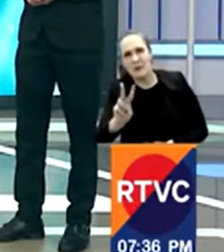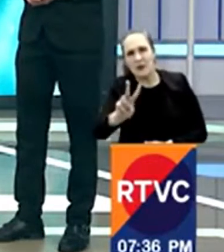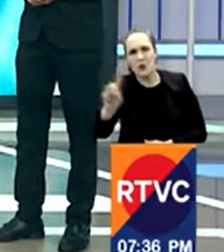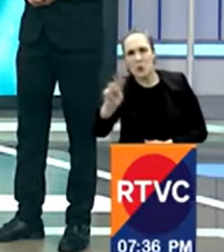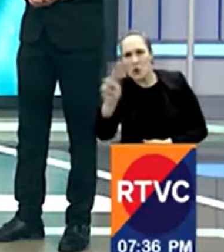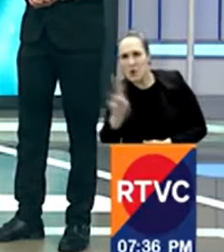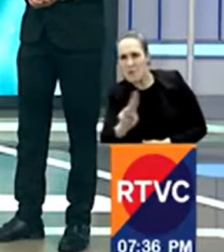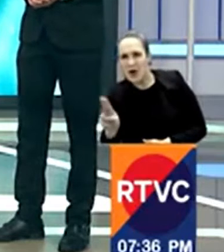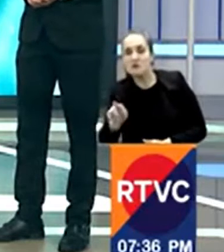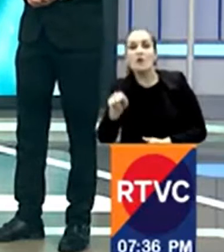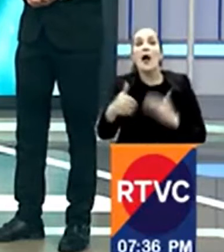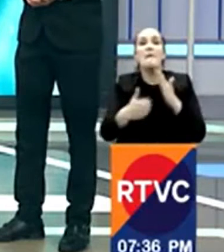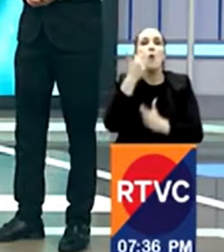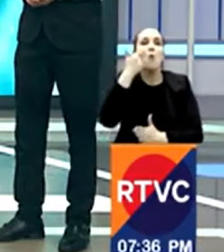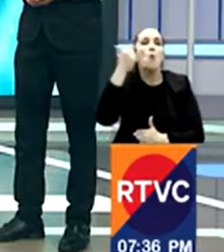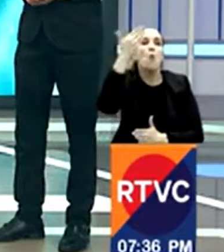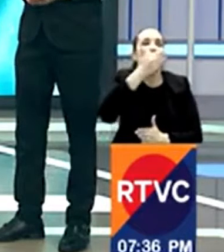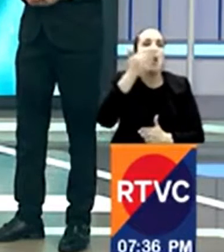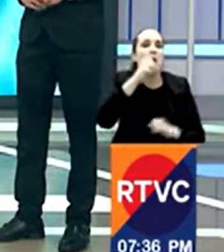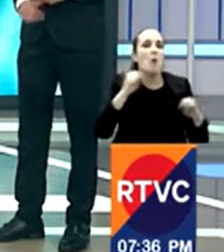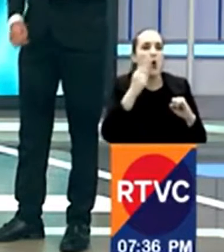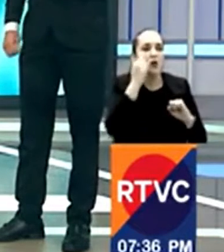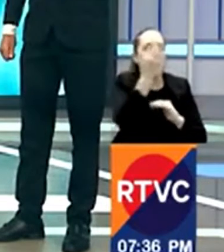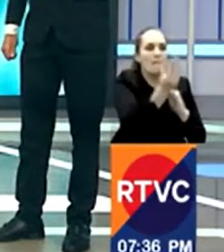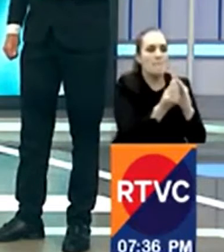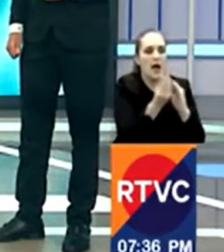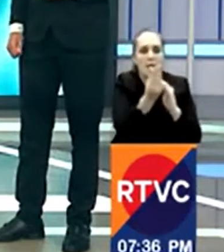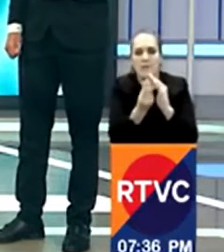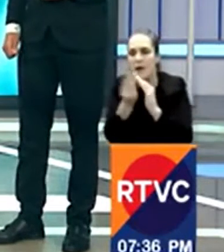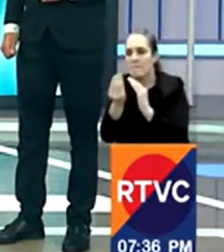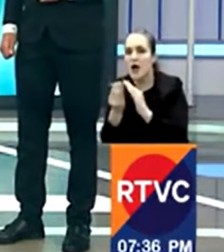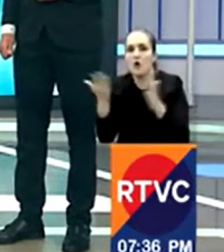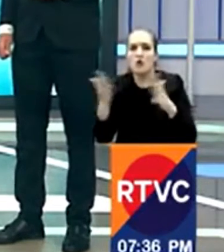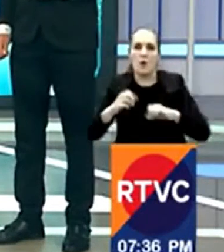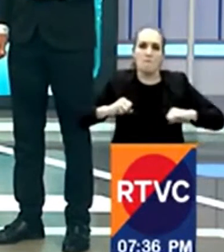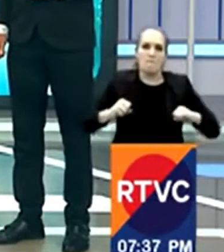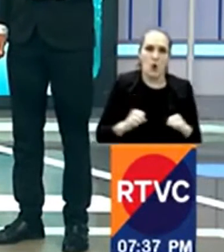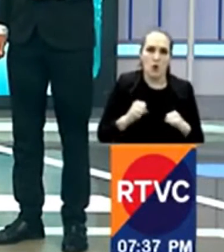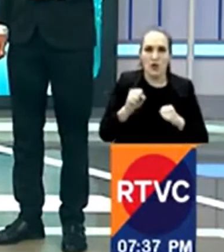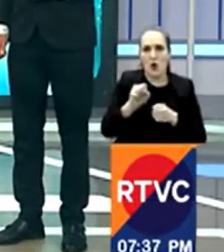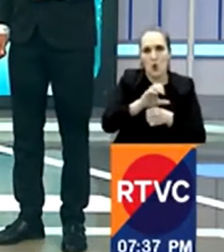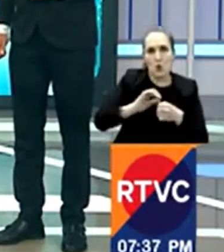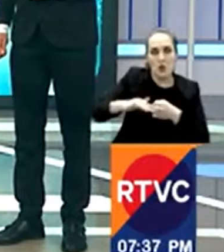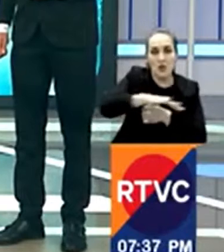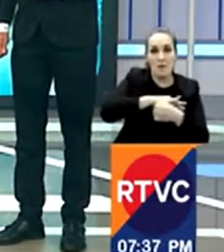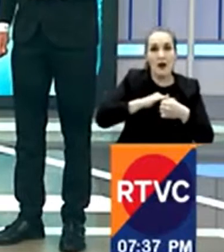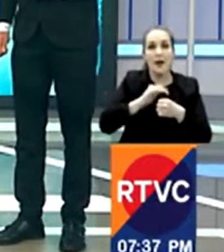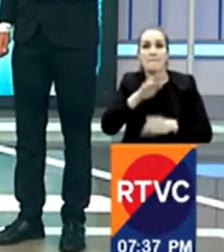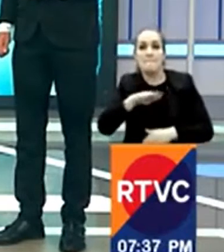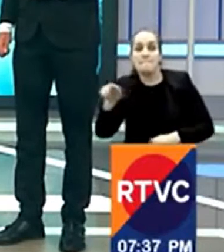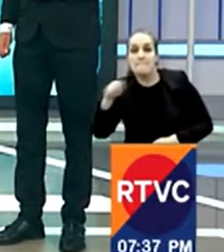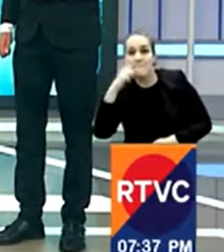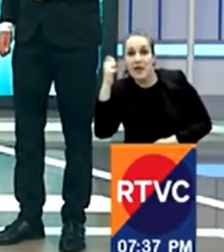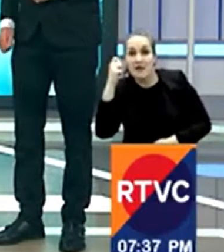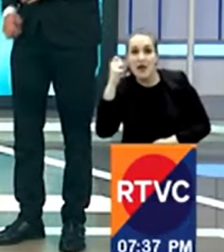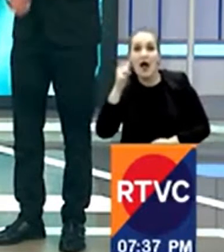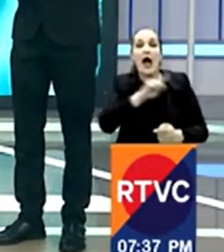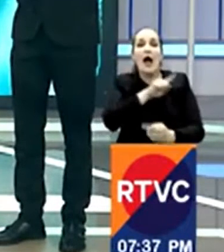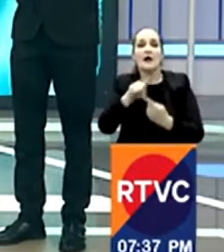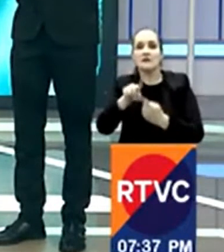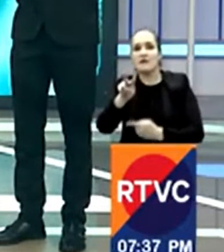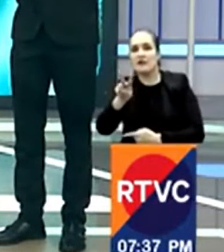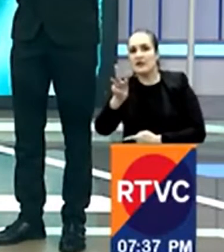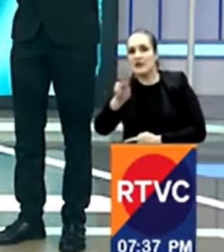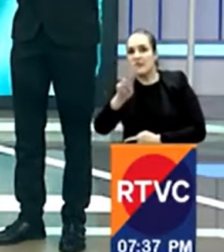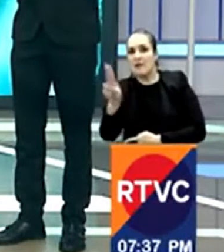un simulacro de aislamiento obligatorio en Bogotá, Cundinamarca, Meta y Boyacá, el cual se preveía hasta el 23 de marzo.